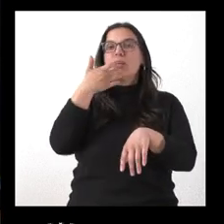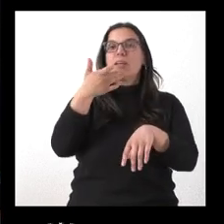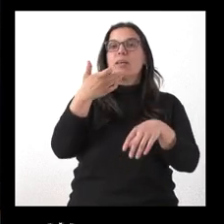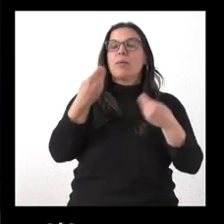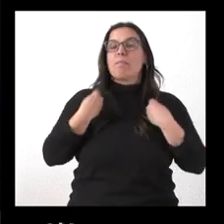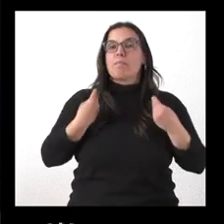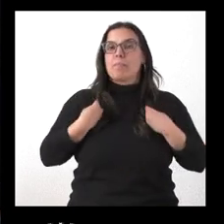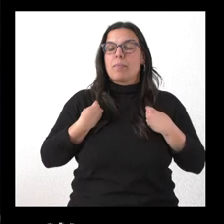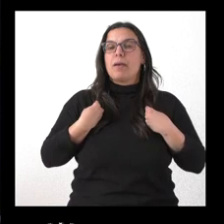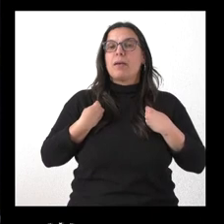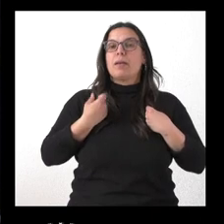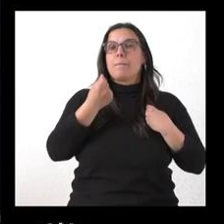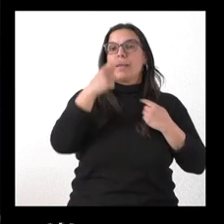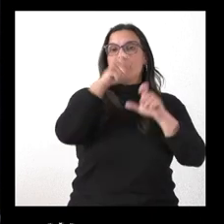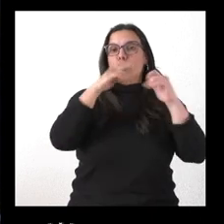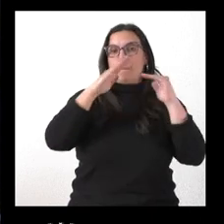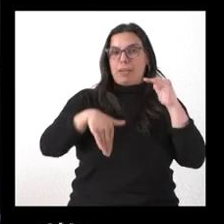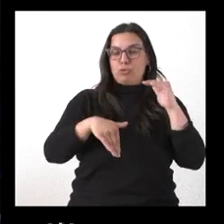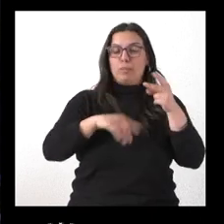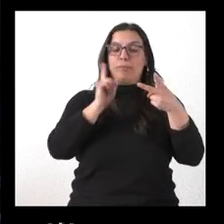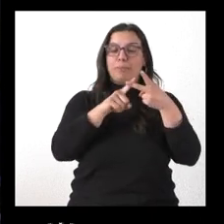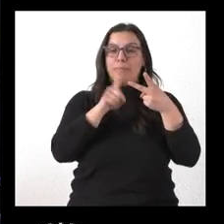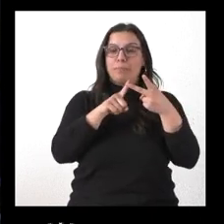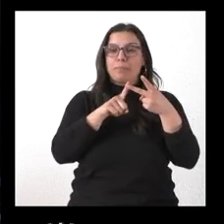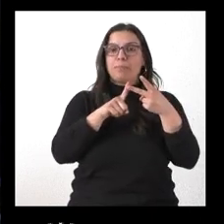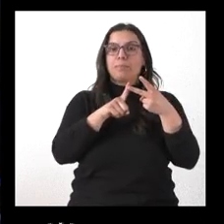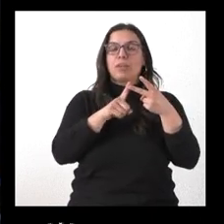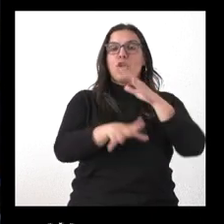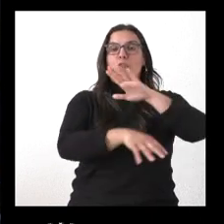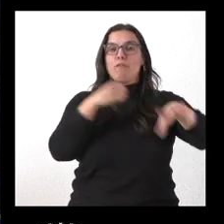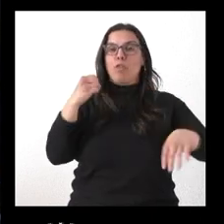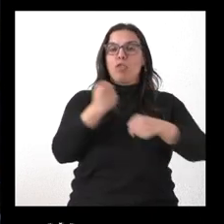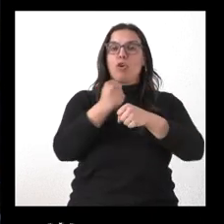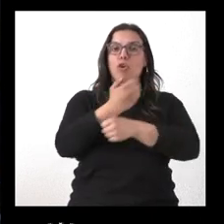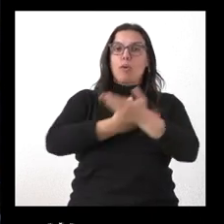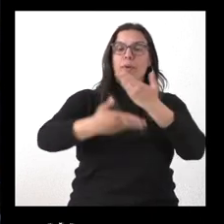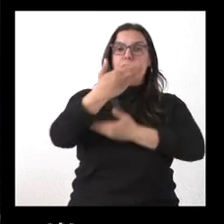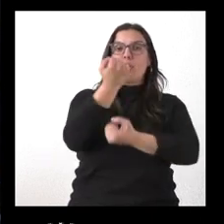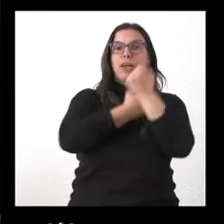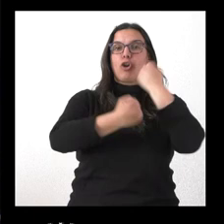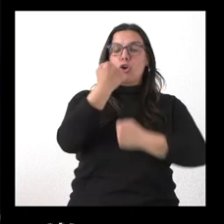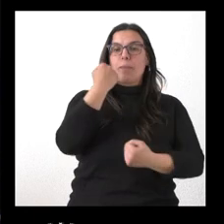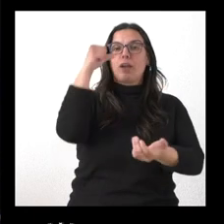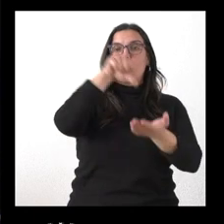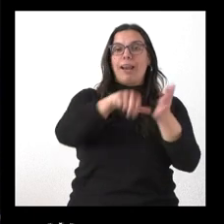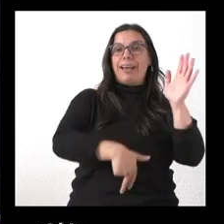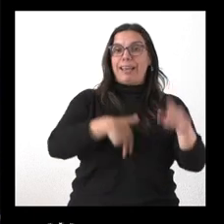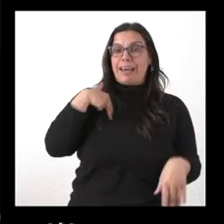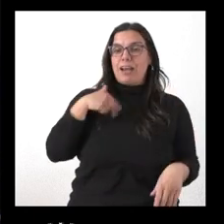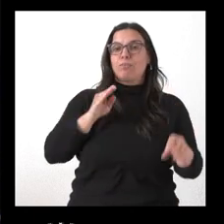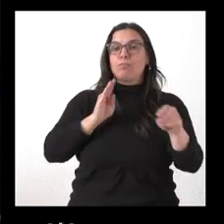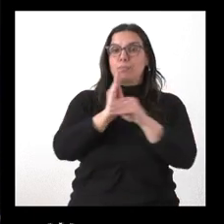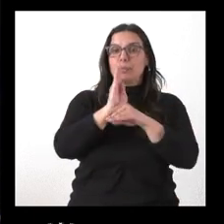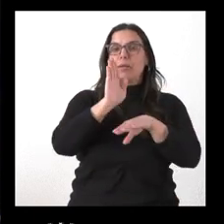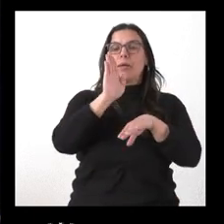igual inferior a mil habitantes el segundo de ellos es el fondo de cooperación económica local general destinado